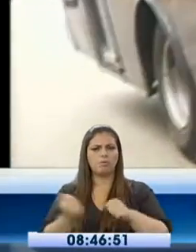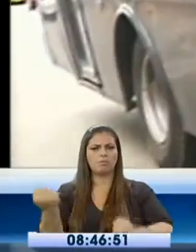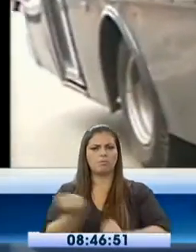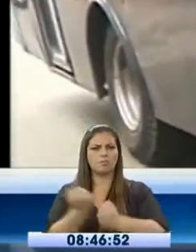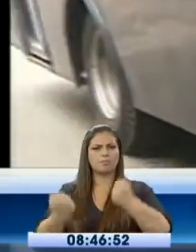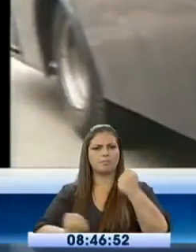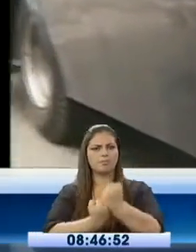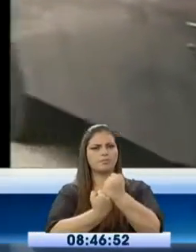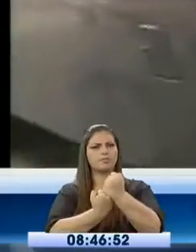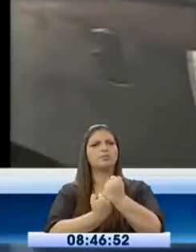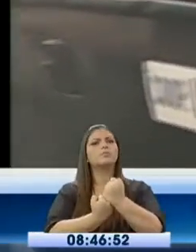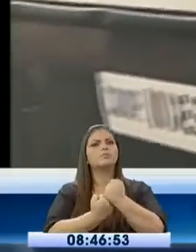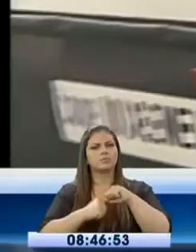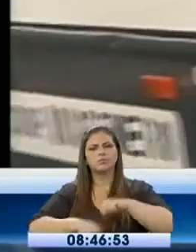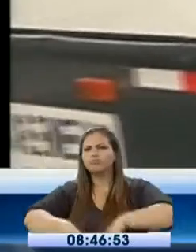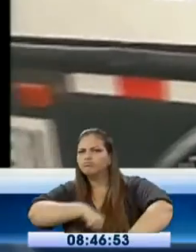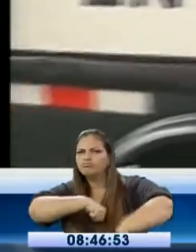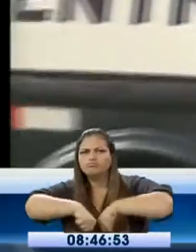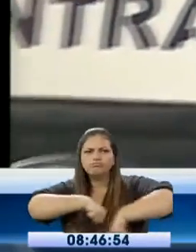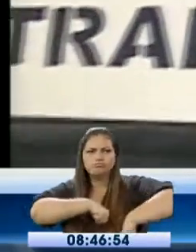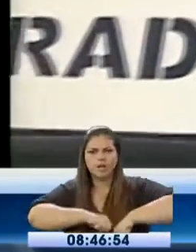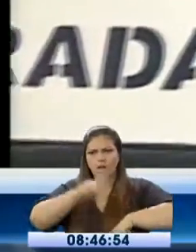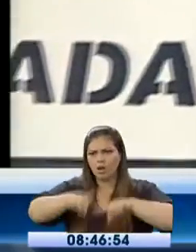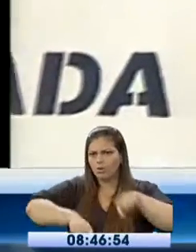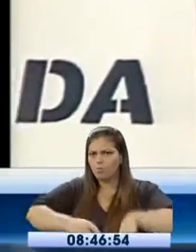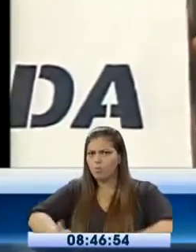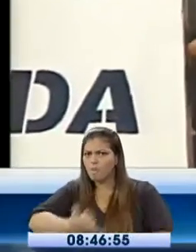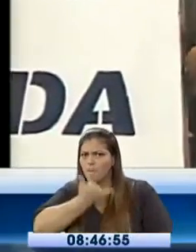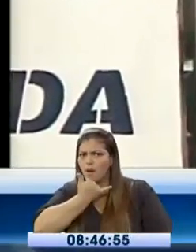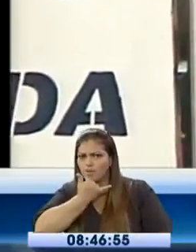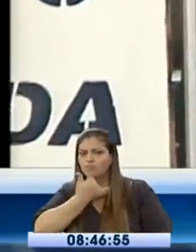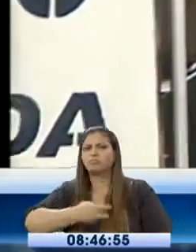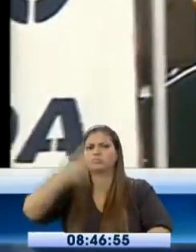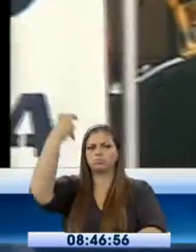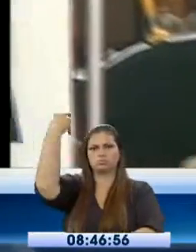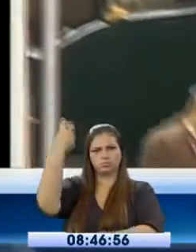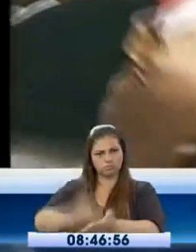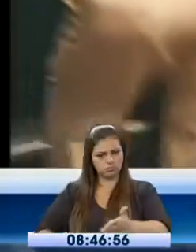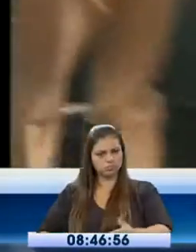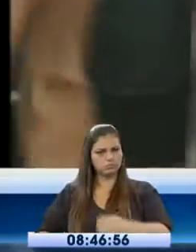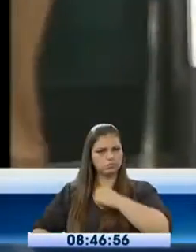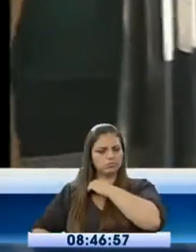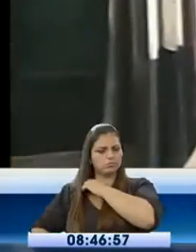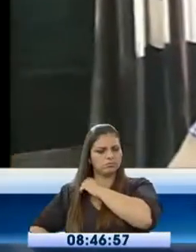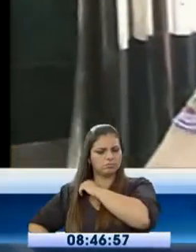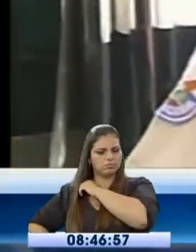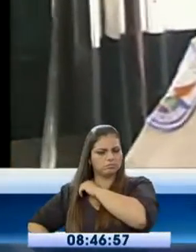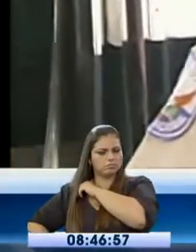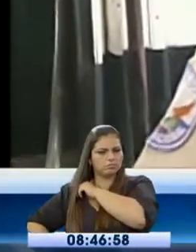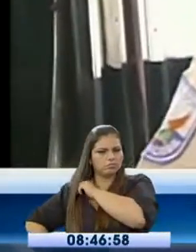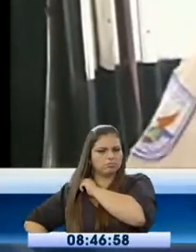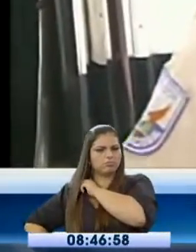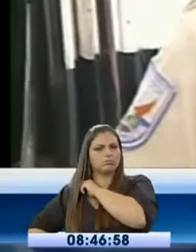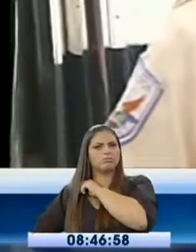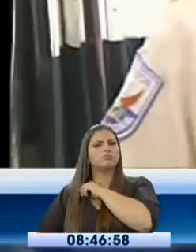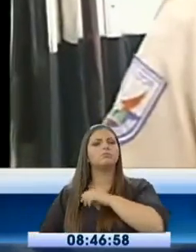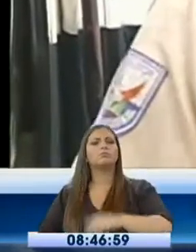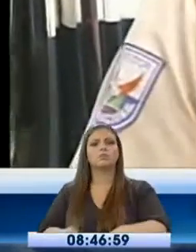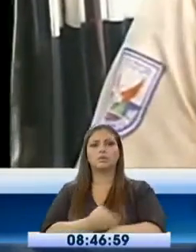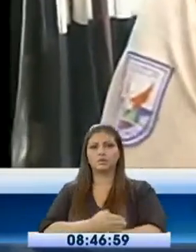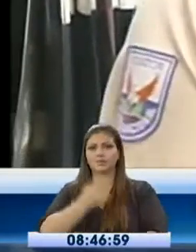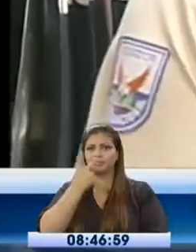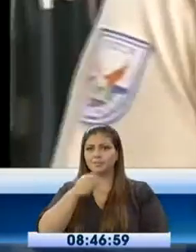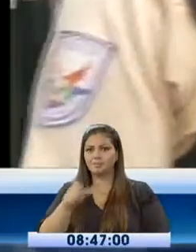multas correspondientes a las personas que están infringiendo en su accionar. Entonces, como ustedes vieron, la gente estaba muy